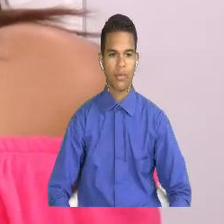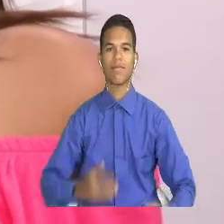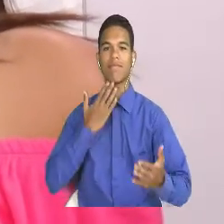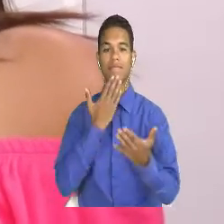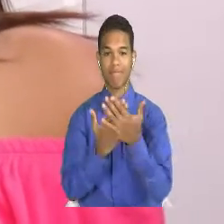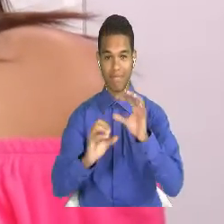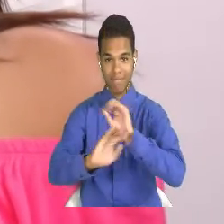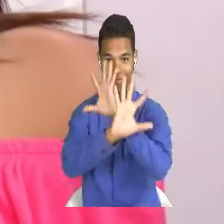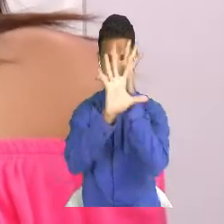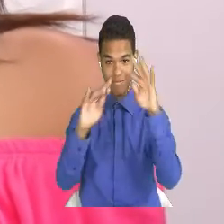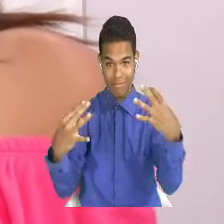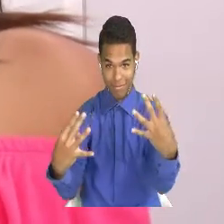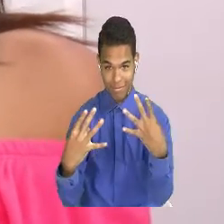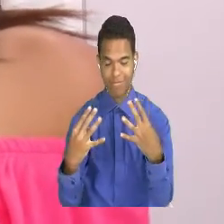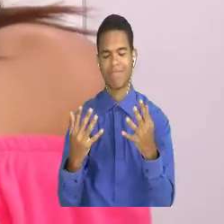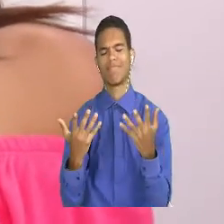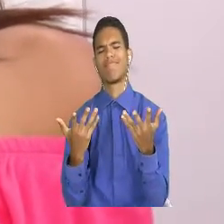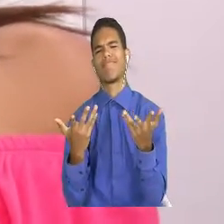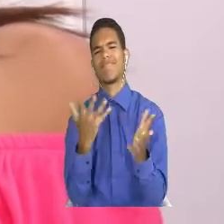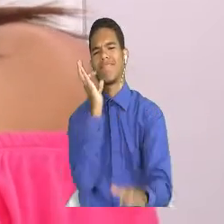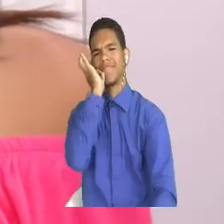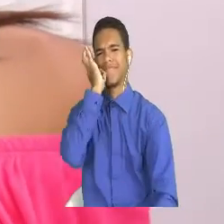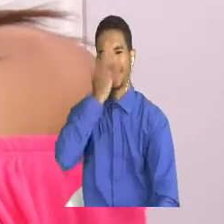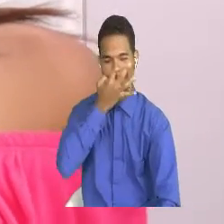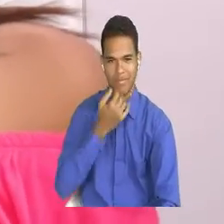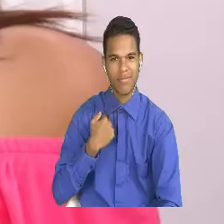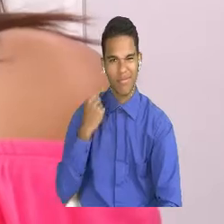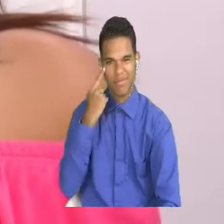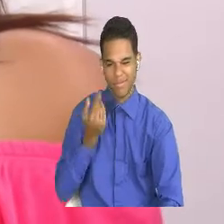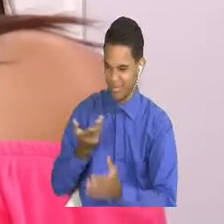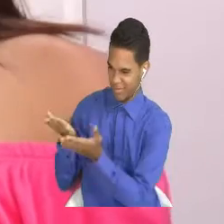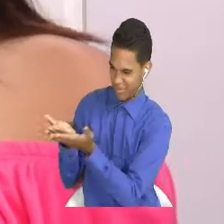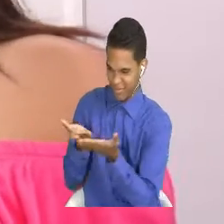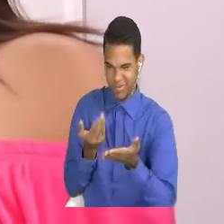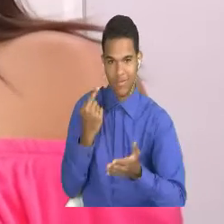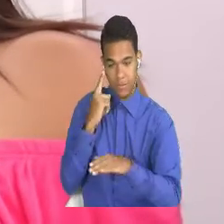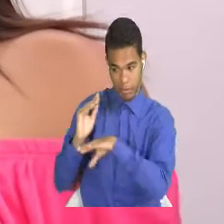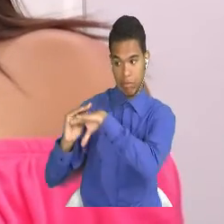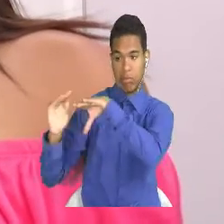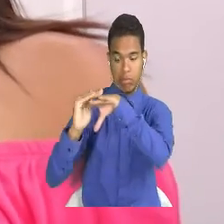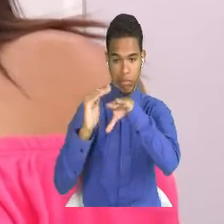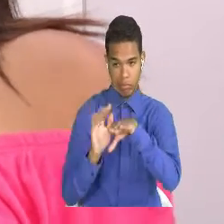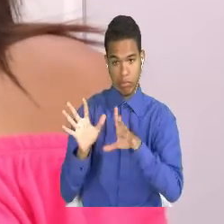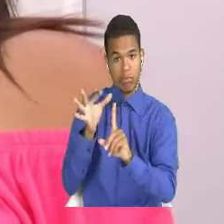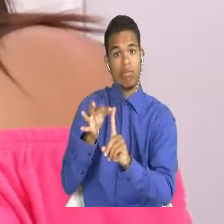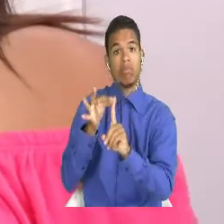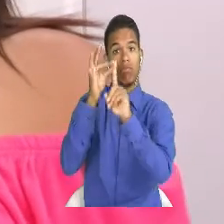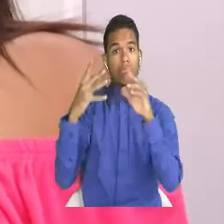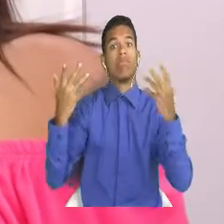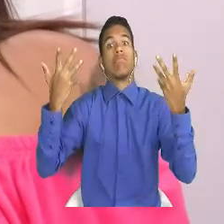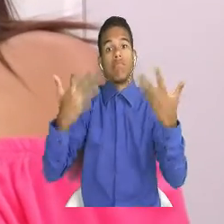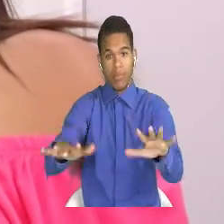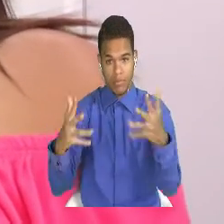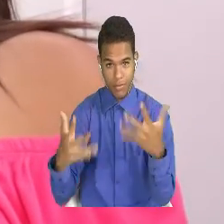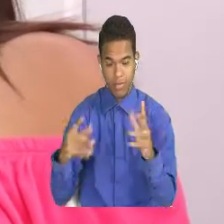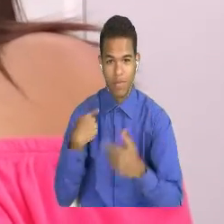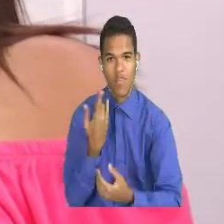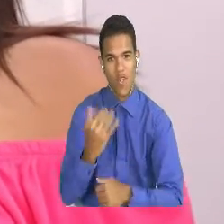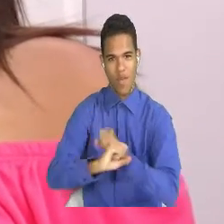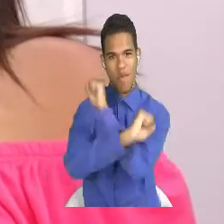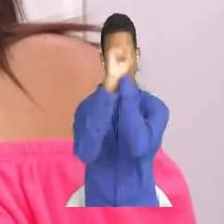A Pedir de Boca. Caramba, bueno, de entrada yo tengo que presentarles a unos invitados súper especiales que ya llegan a esa hora de la mañana